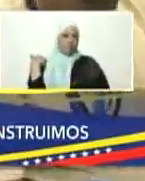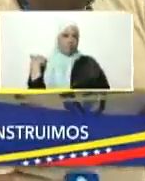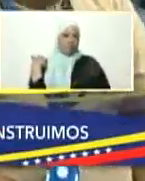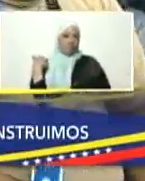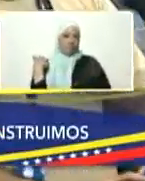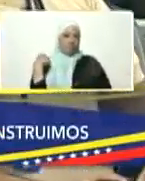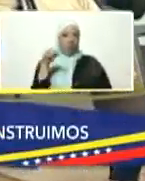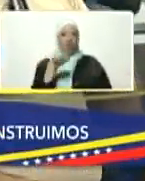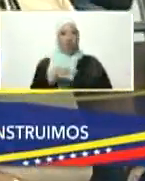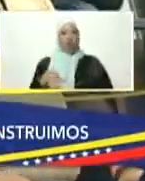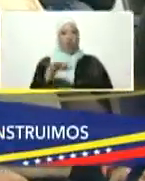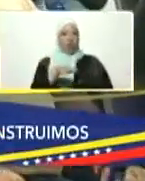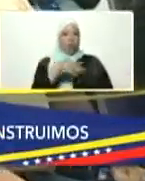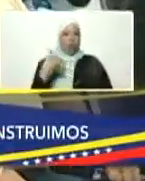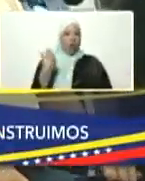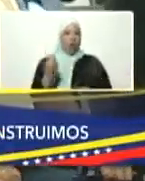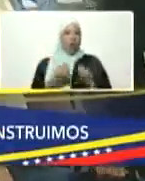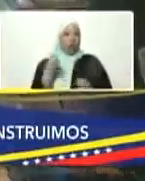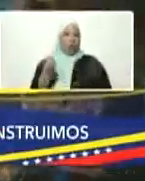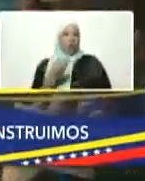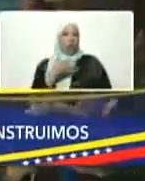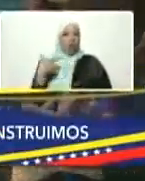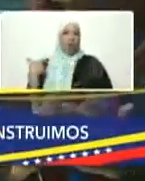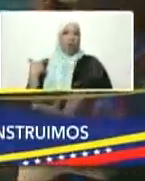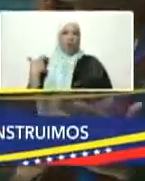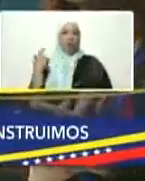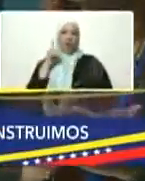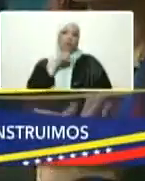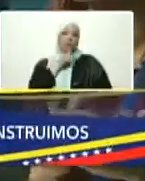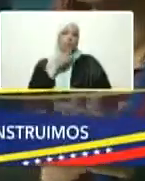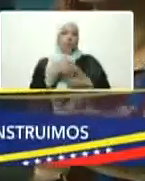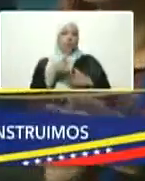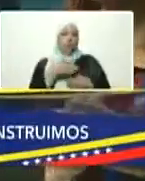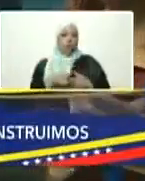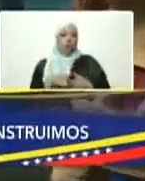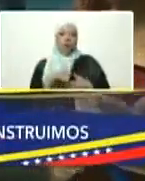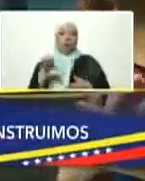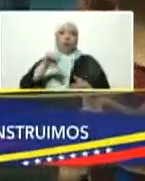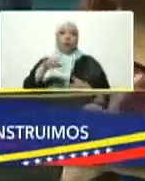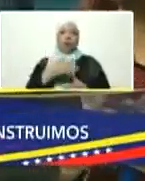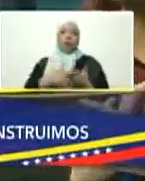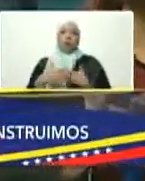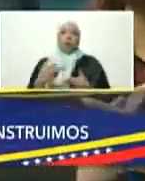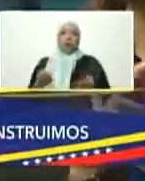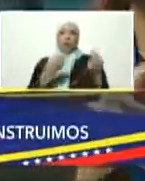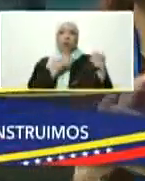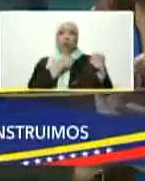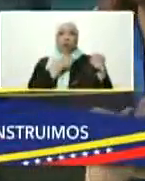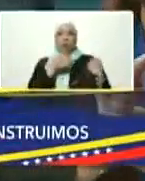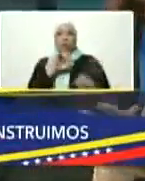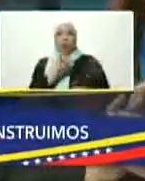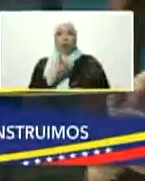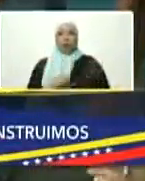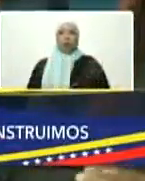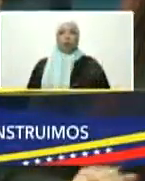donde quiera, como se llame, donde esté, tenga el cargo que tenga.